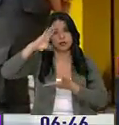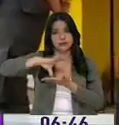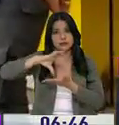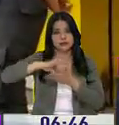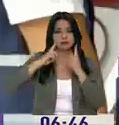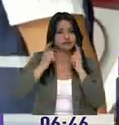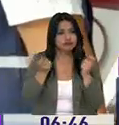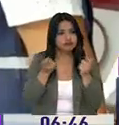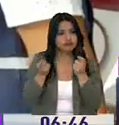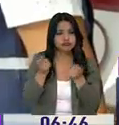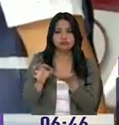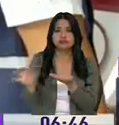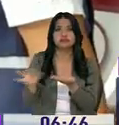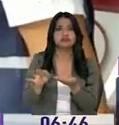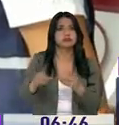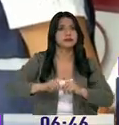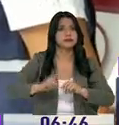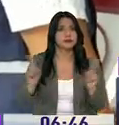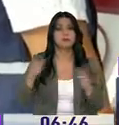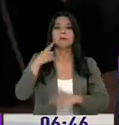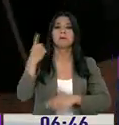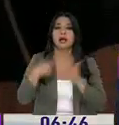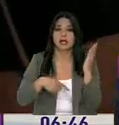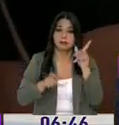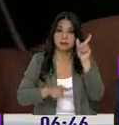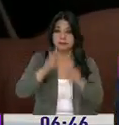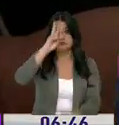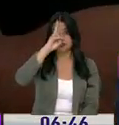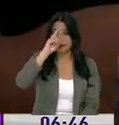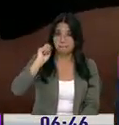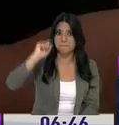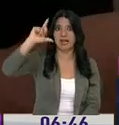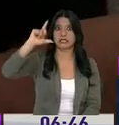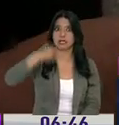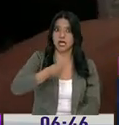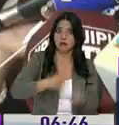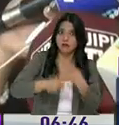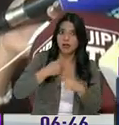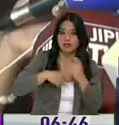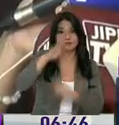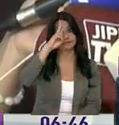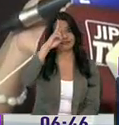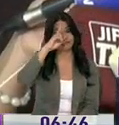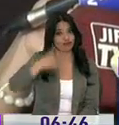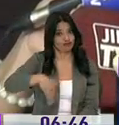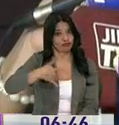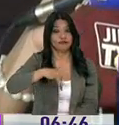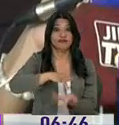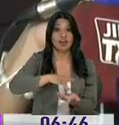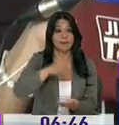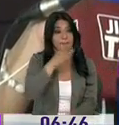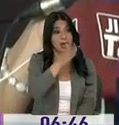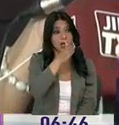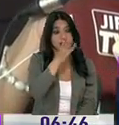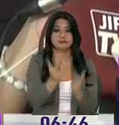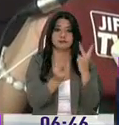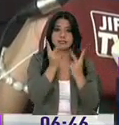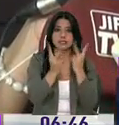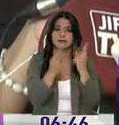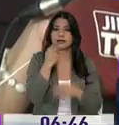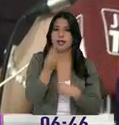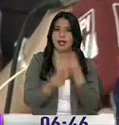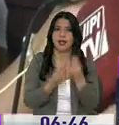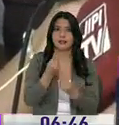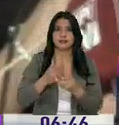varios cantones de esta provincia para evitar la especulación y aumento de precios de varios productos. Que en las farmacias visitadas los